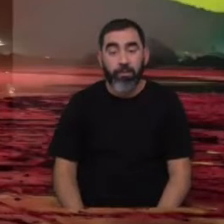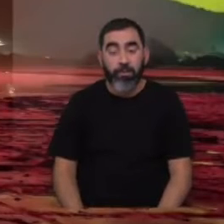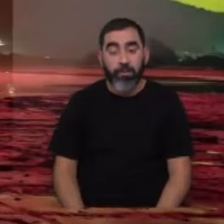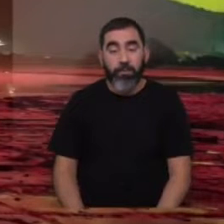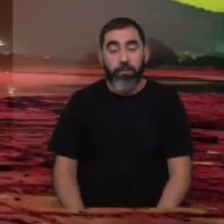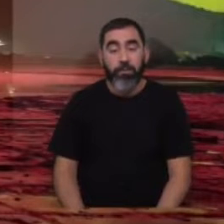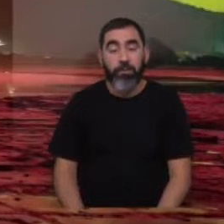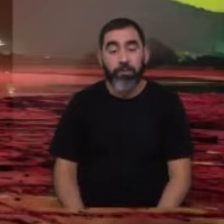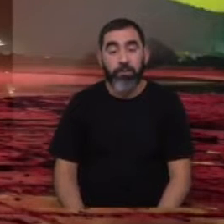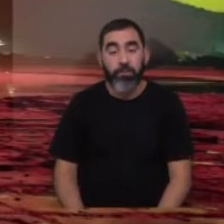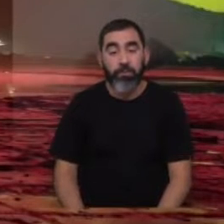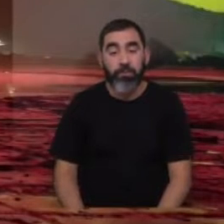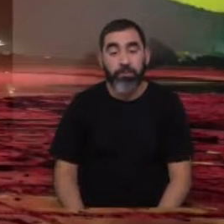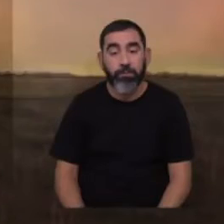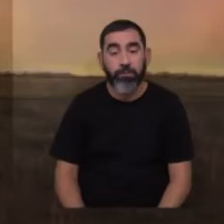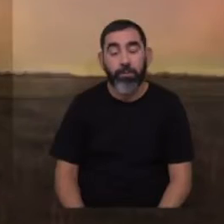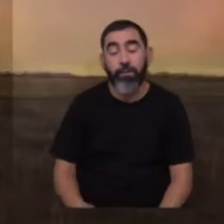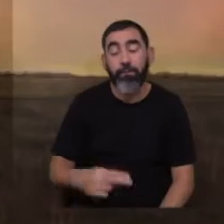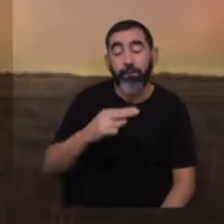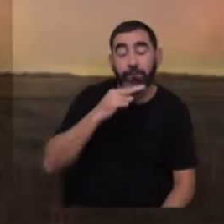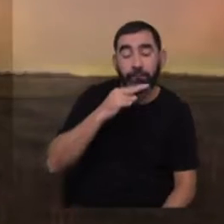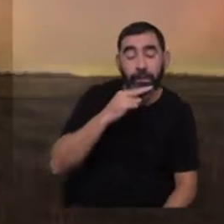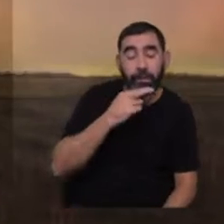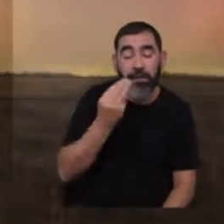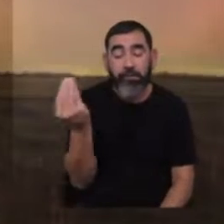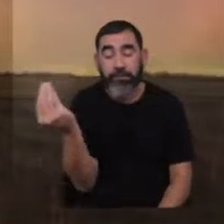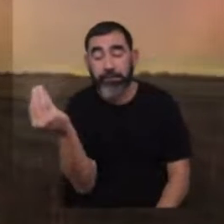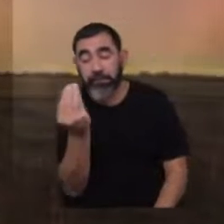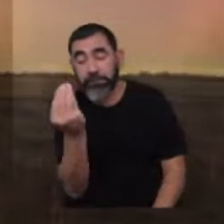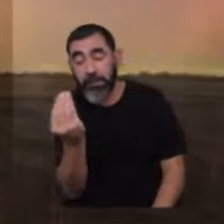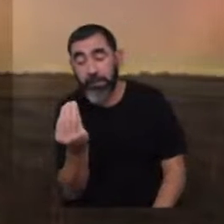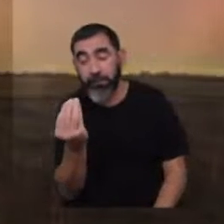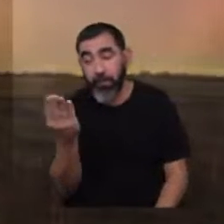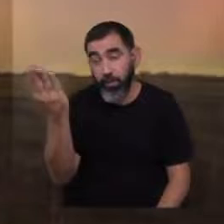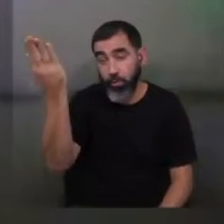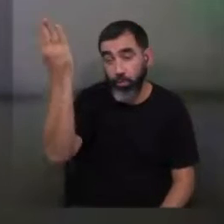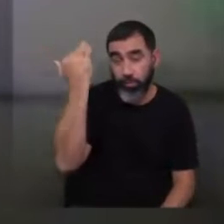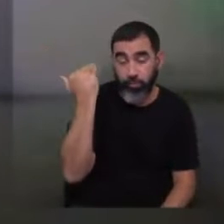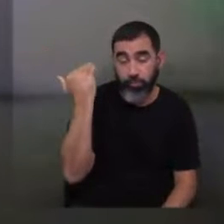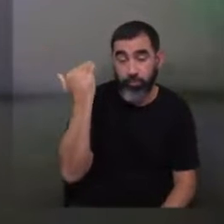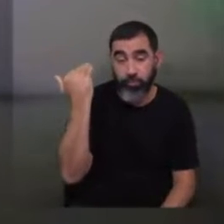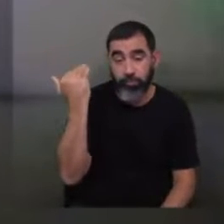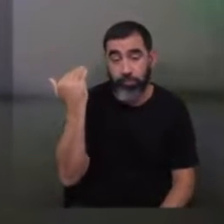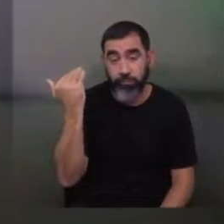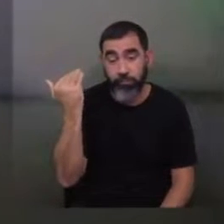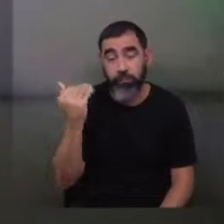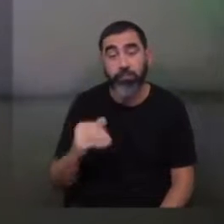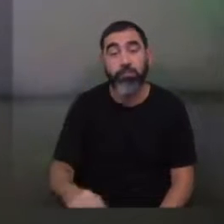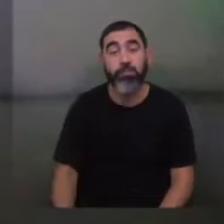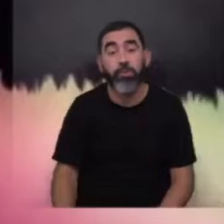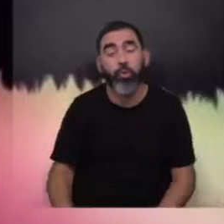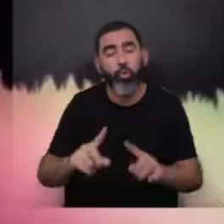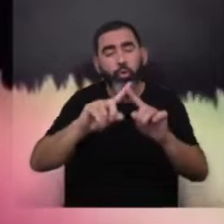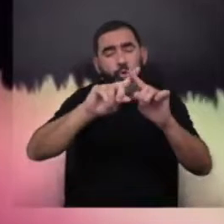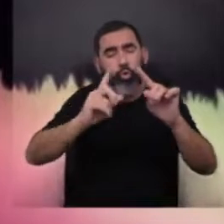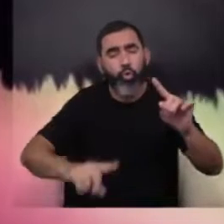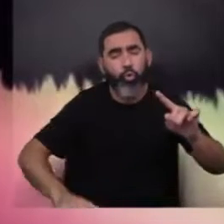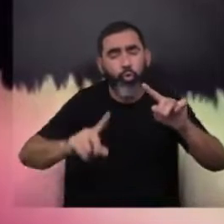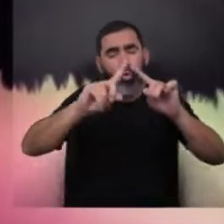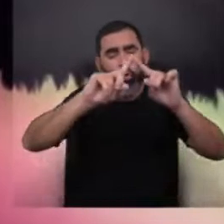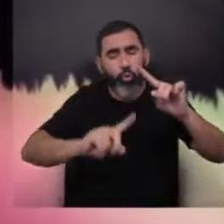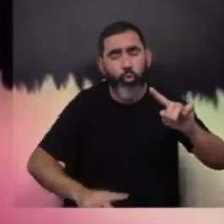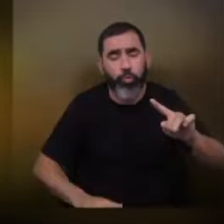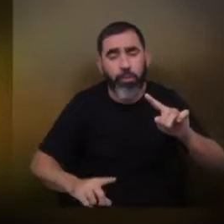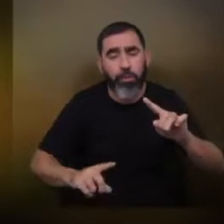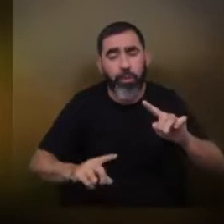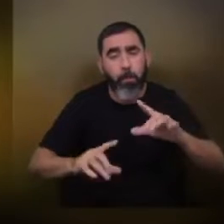Lo que ocurrió entre el viernes y el sábado pasado fue una de las tormentas